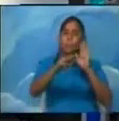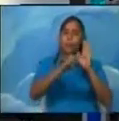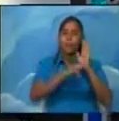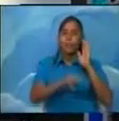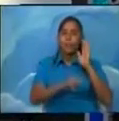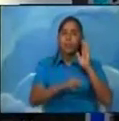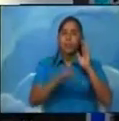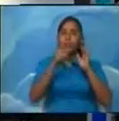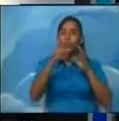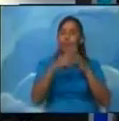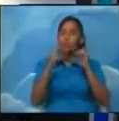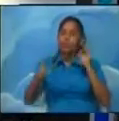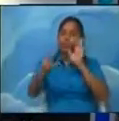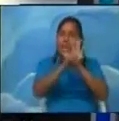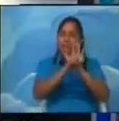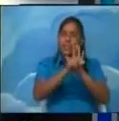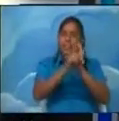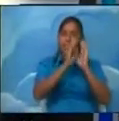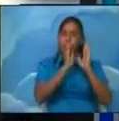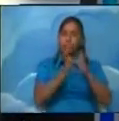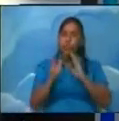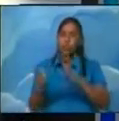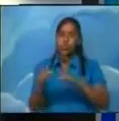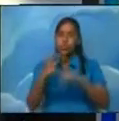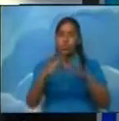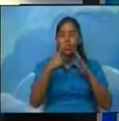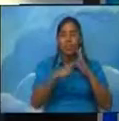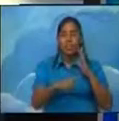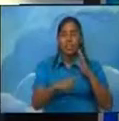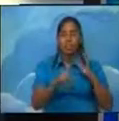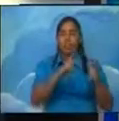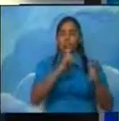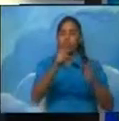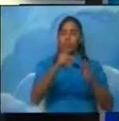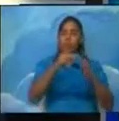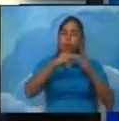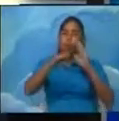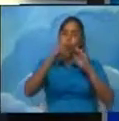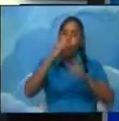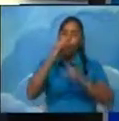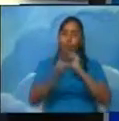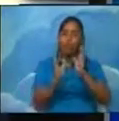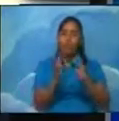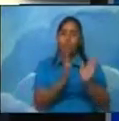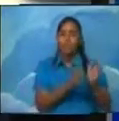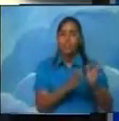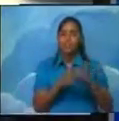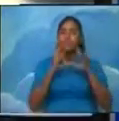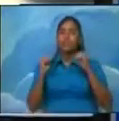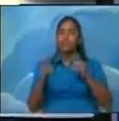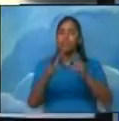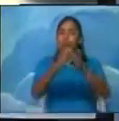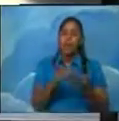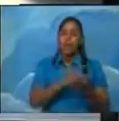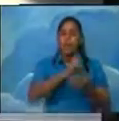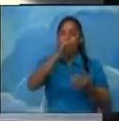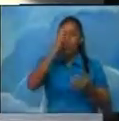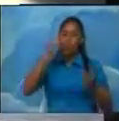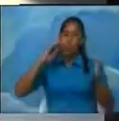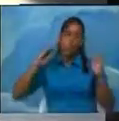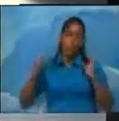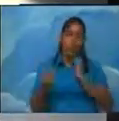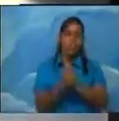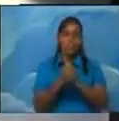mandamientos, sus estatutos, sus decretos, sus ordenanzas, o sea, la palabra de Dios,